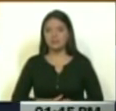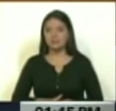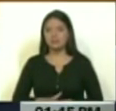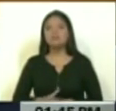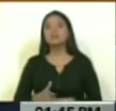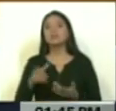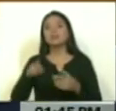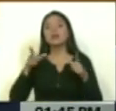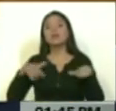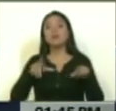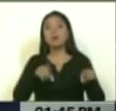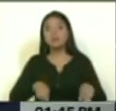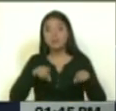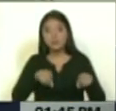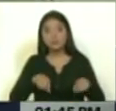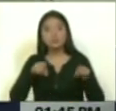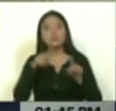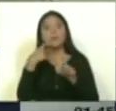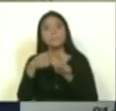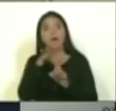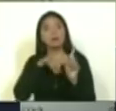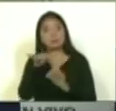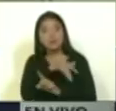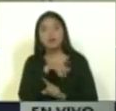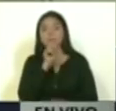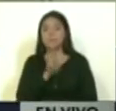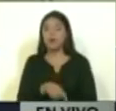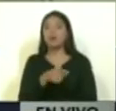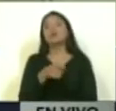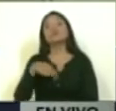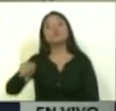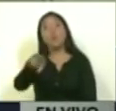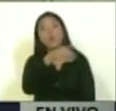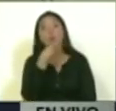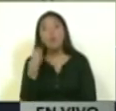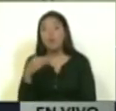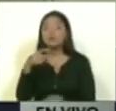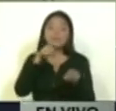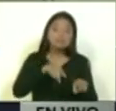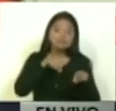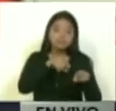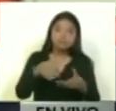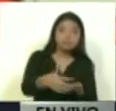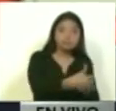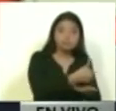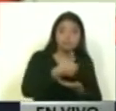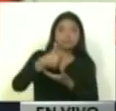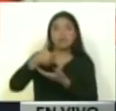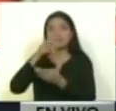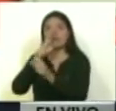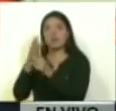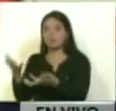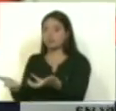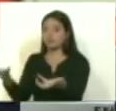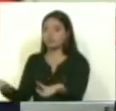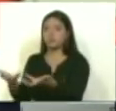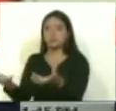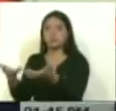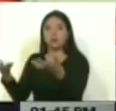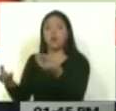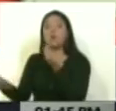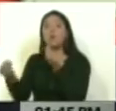área de agricultura urbana. La conceptualización es que los muchachos siembran, cosechan y pasan directo a preparar los platos de